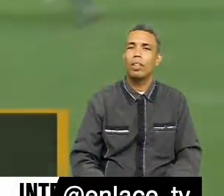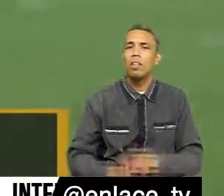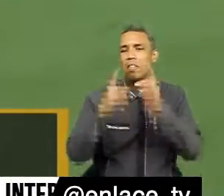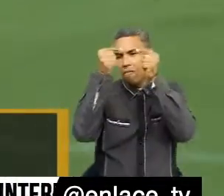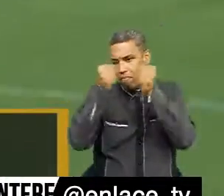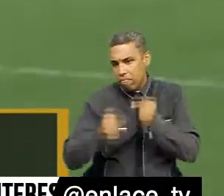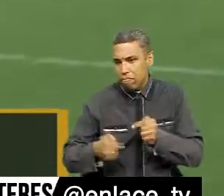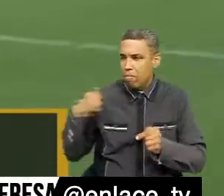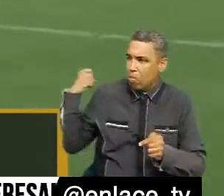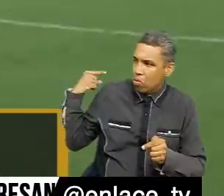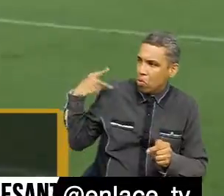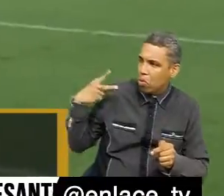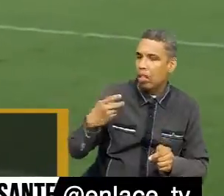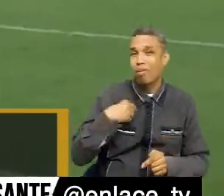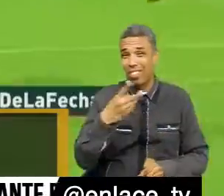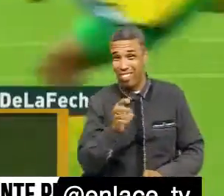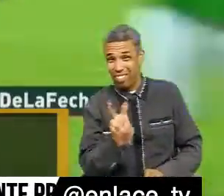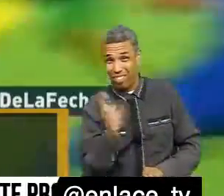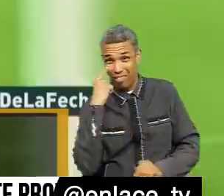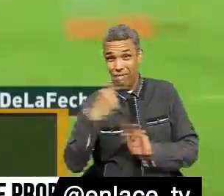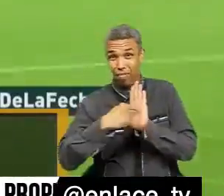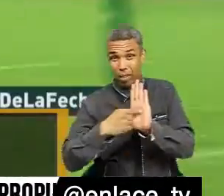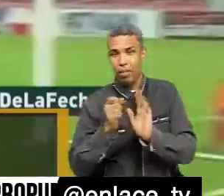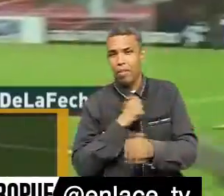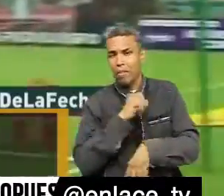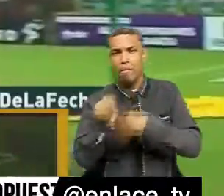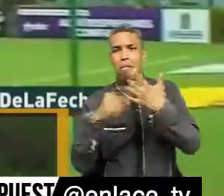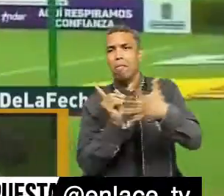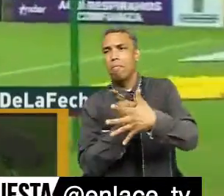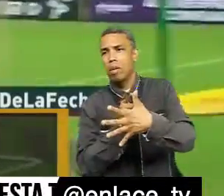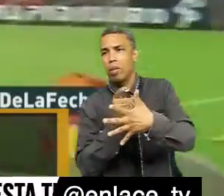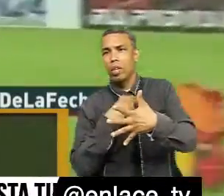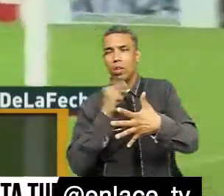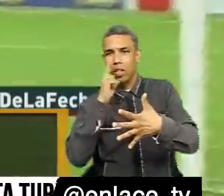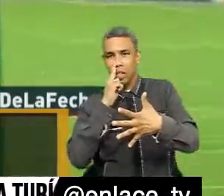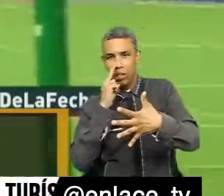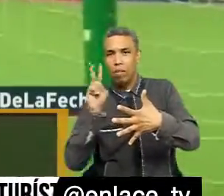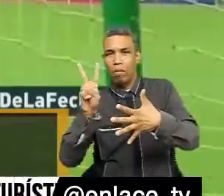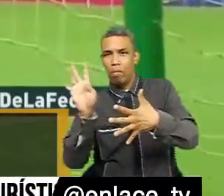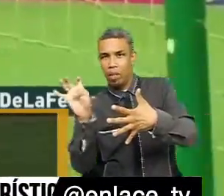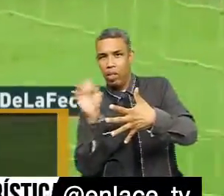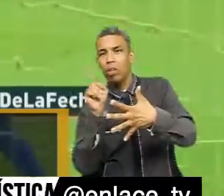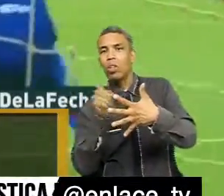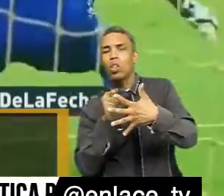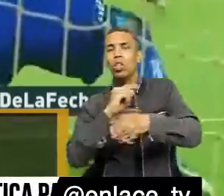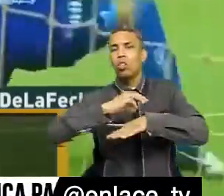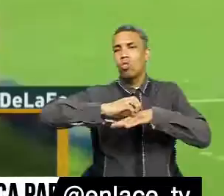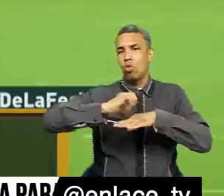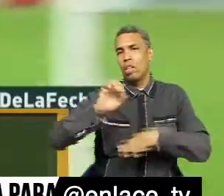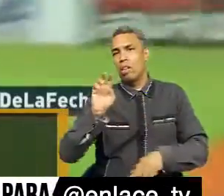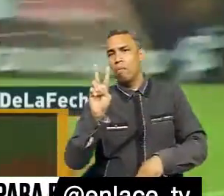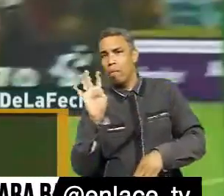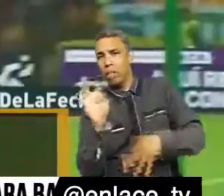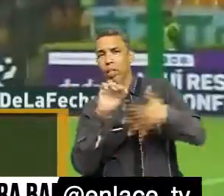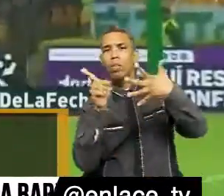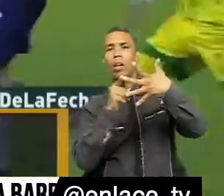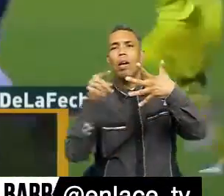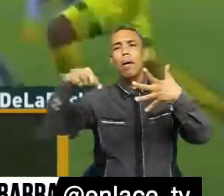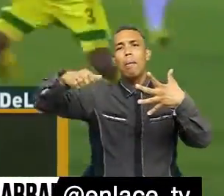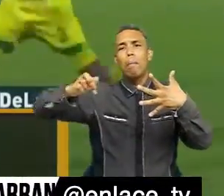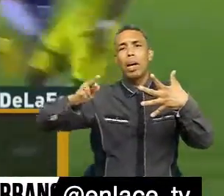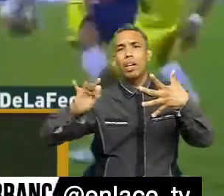la tabla de posiciones. En el primer lugar, Atlético Nacional con 29 puntos, seguido de Tolima con 29. Patriotas se ubica en